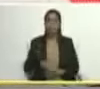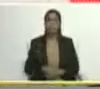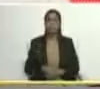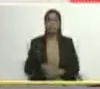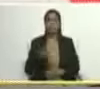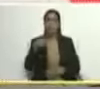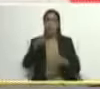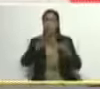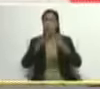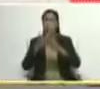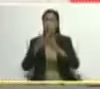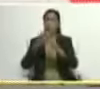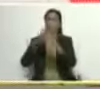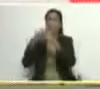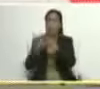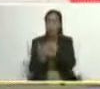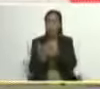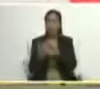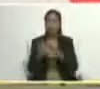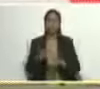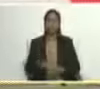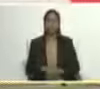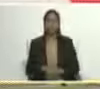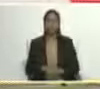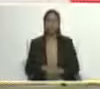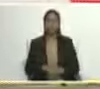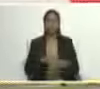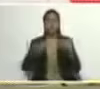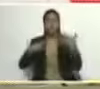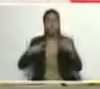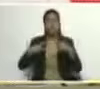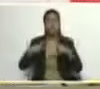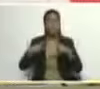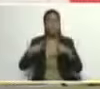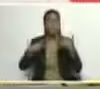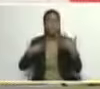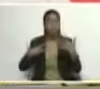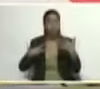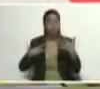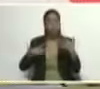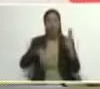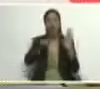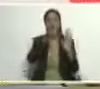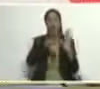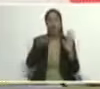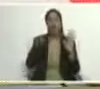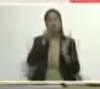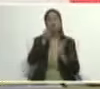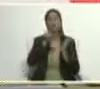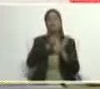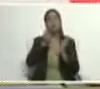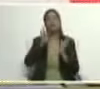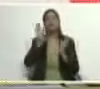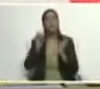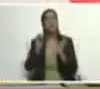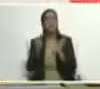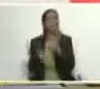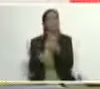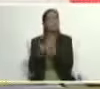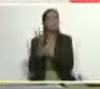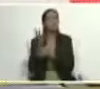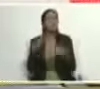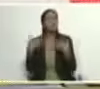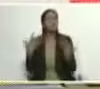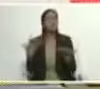las comunidades. Y en séptimo lugar, la Agenda ALBA 2030, avanzar en la creación de